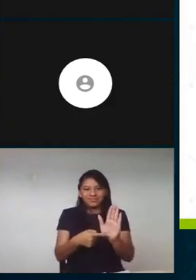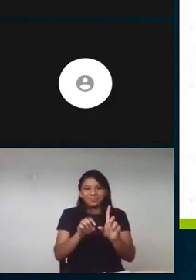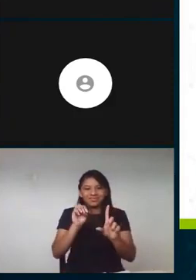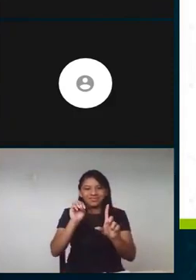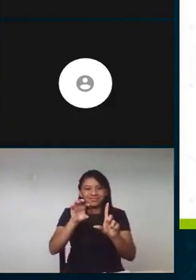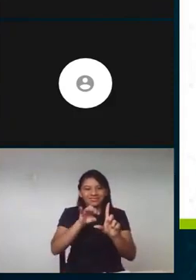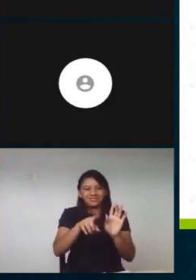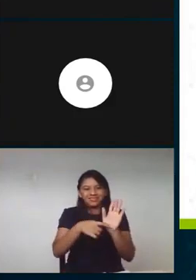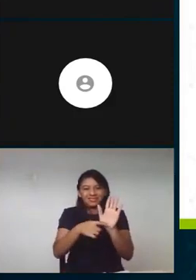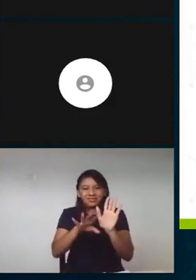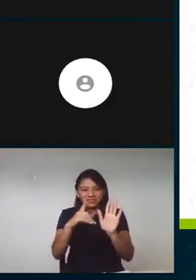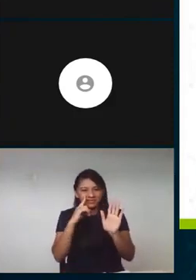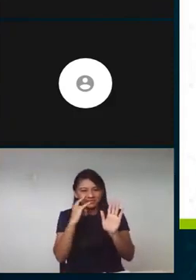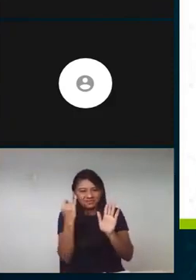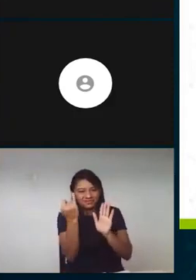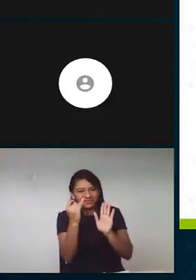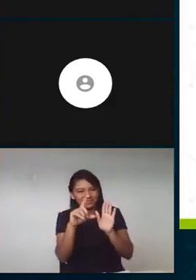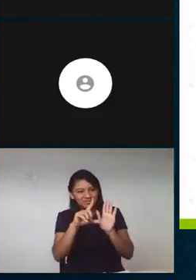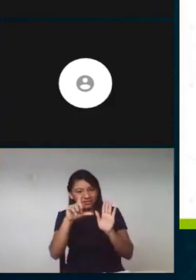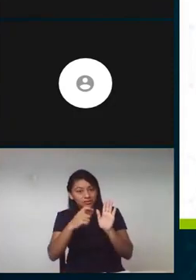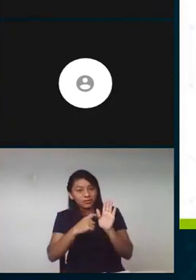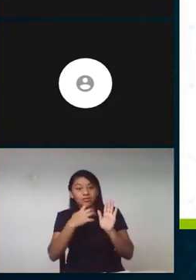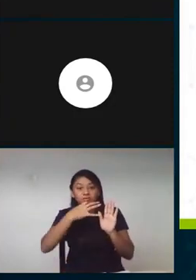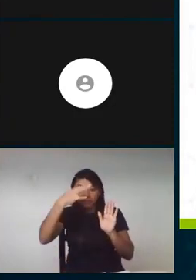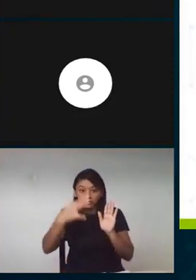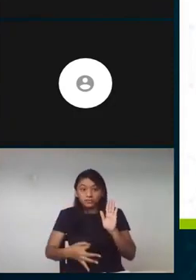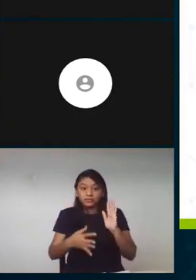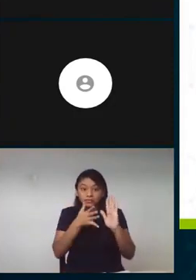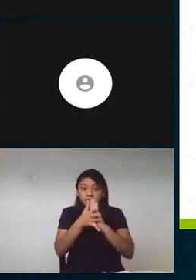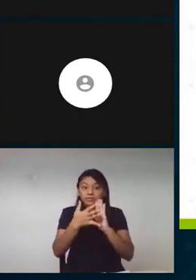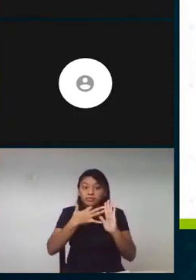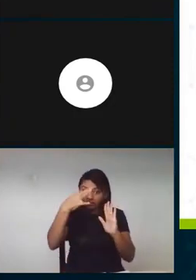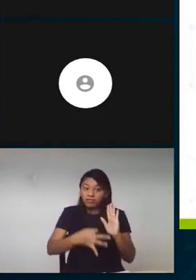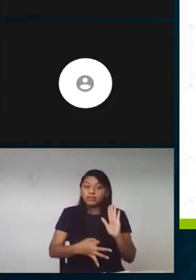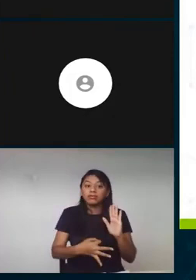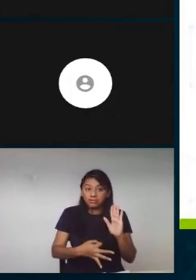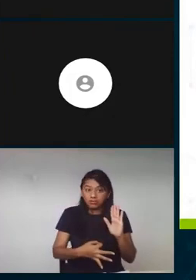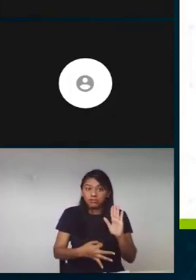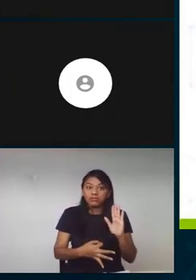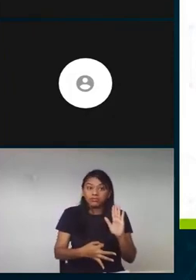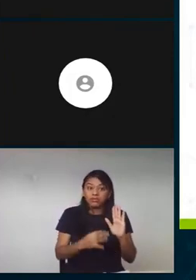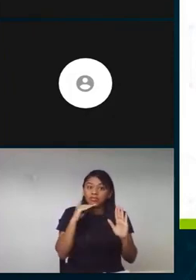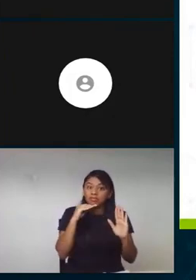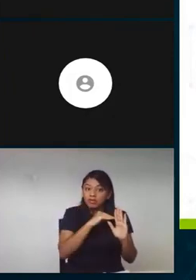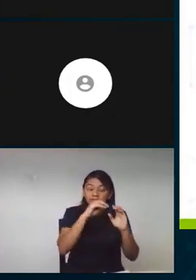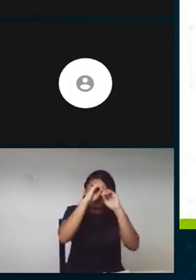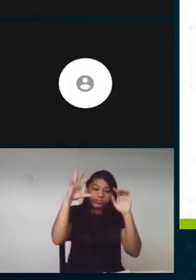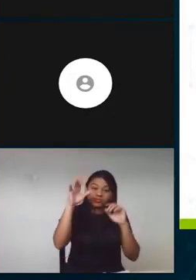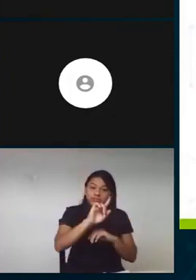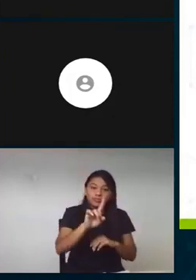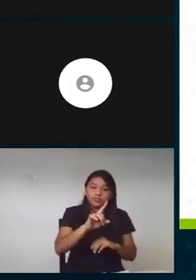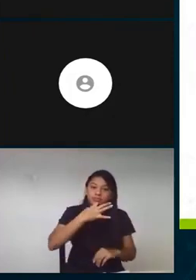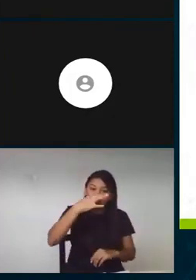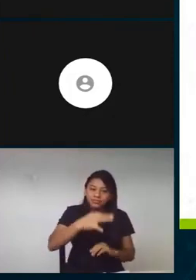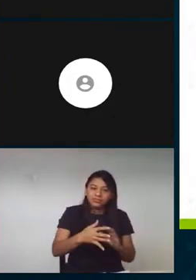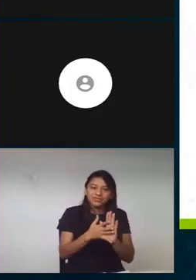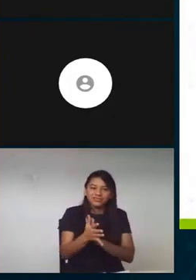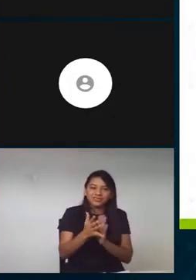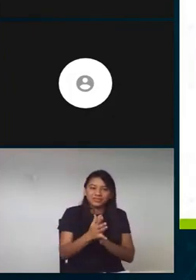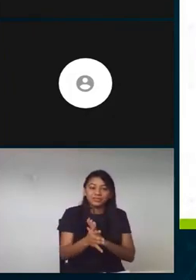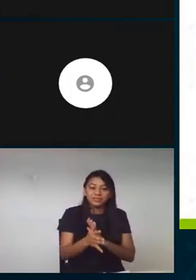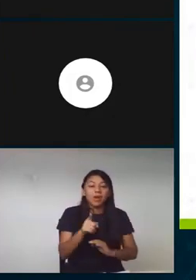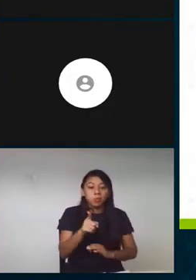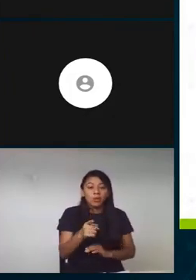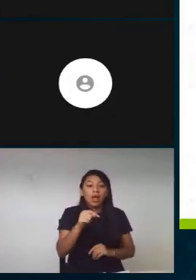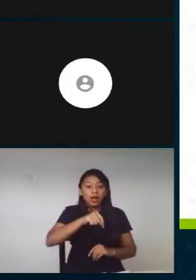tenemos estas imágenes, son casos reales, es un caso real que evidenciamos en un edificio en la ciudad de Medellín. No vamos a hablar